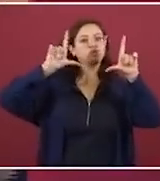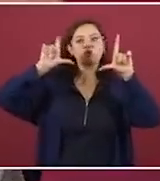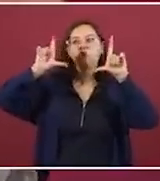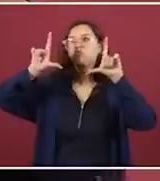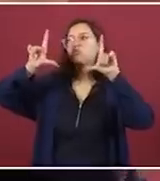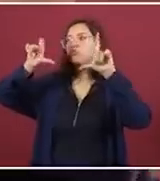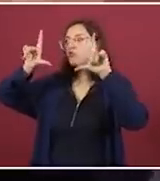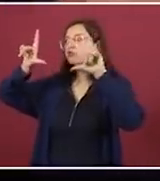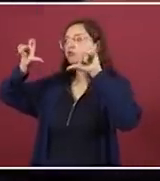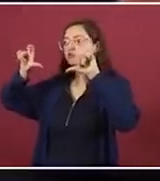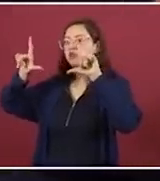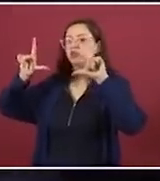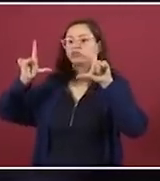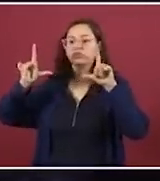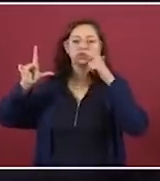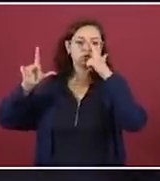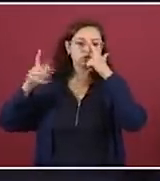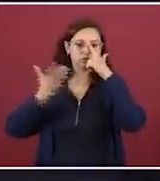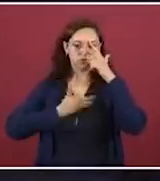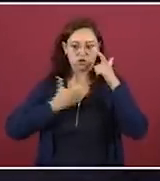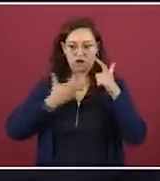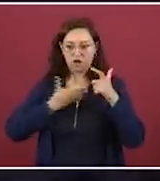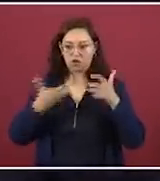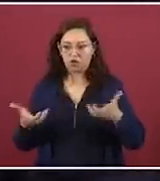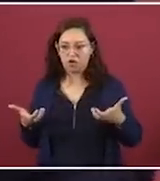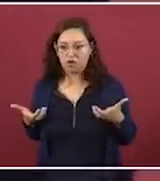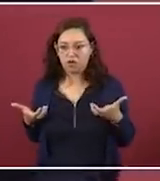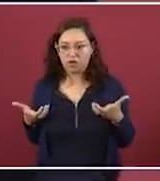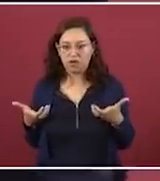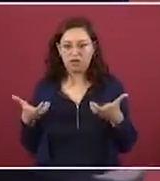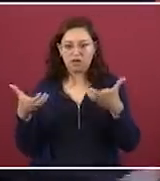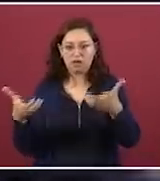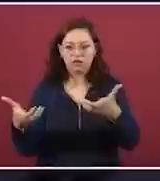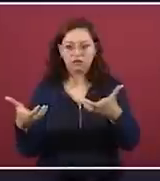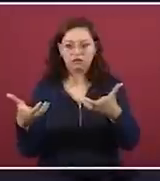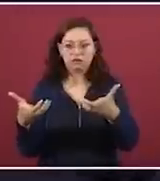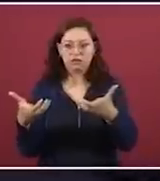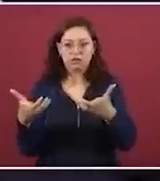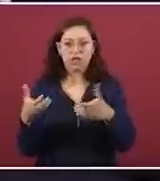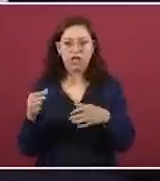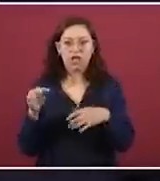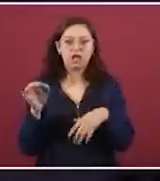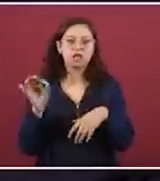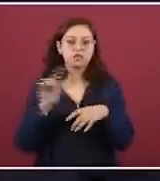del Zócalo, de las calles, y con un alfiler